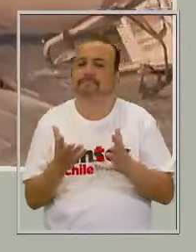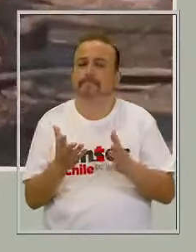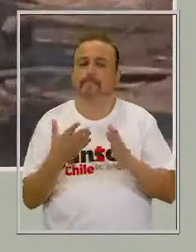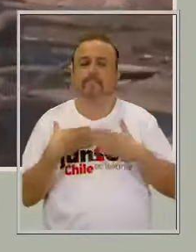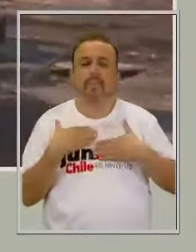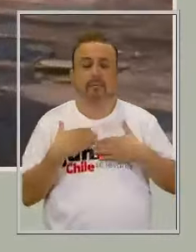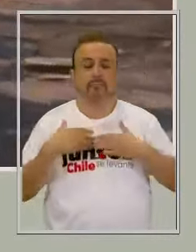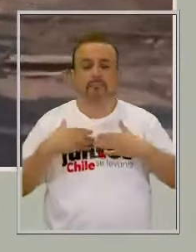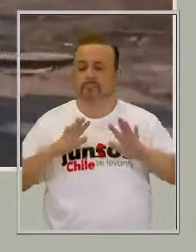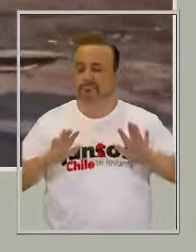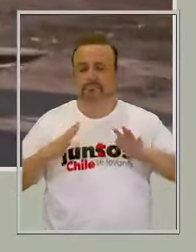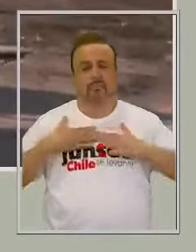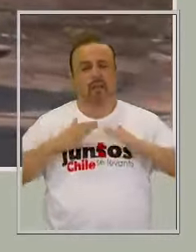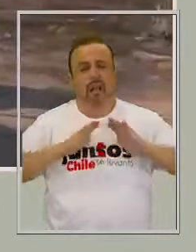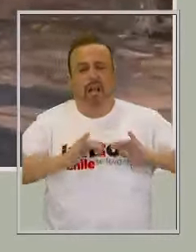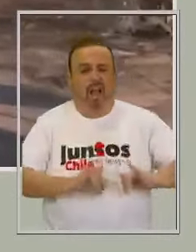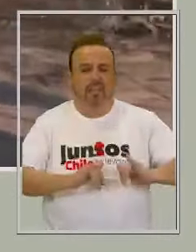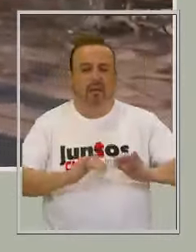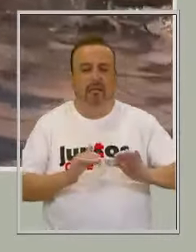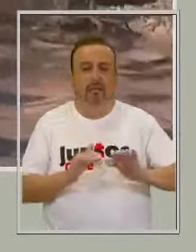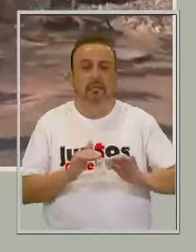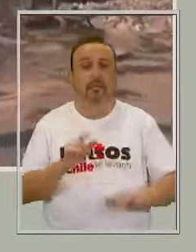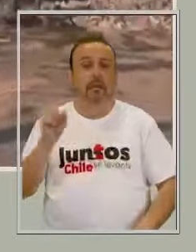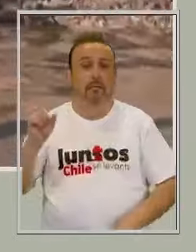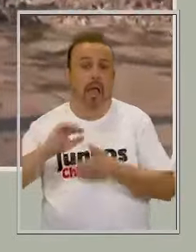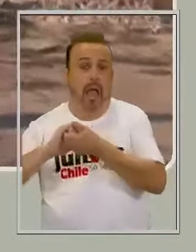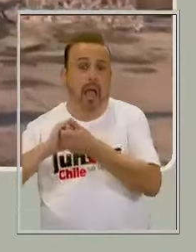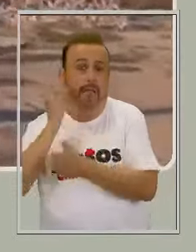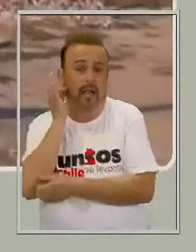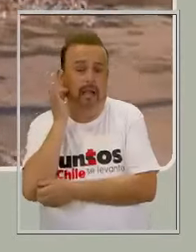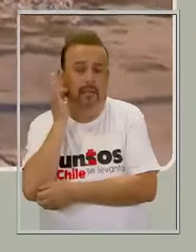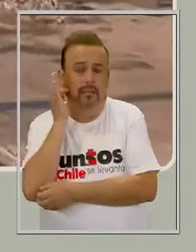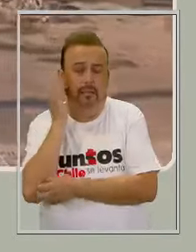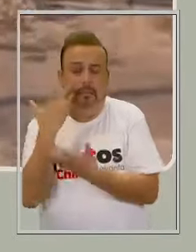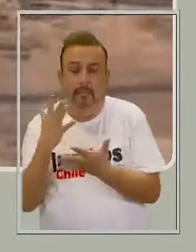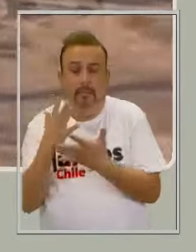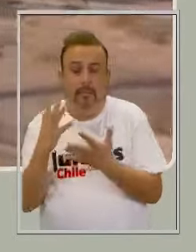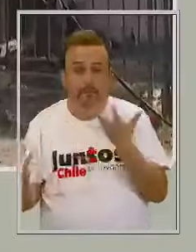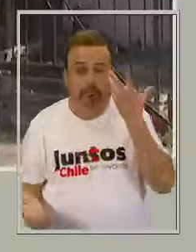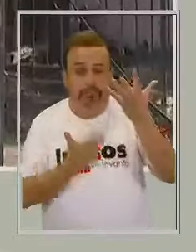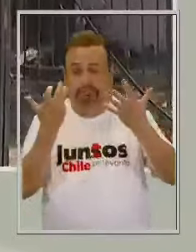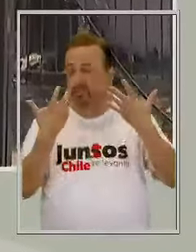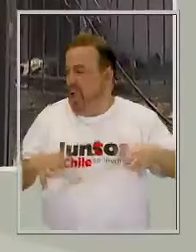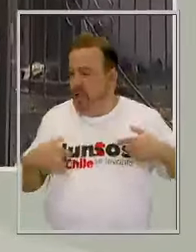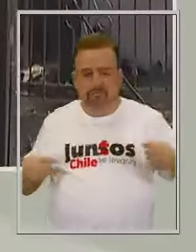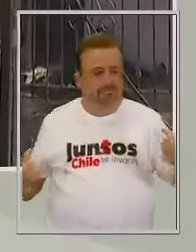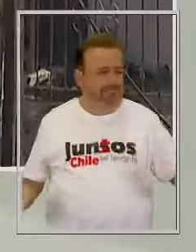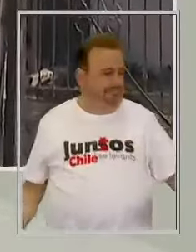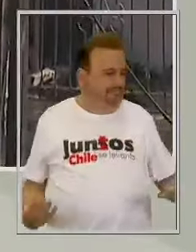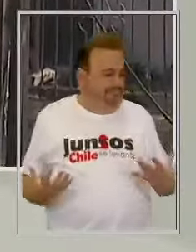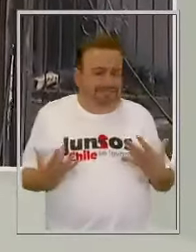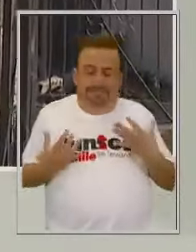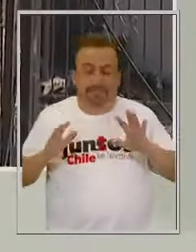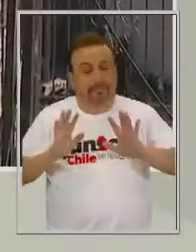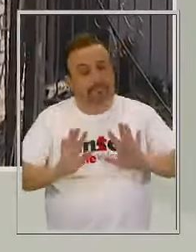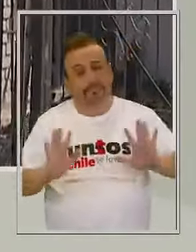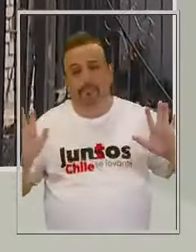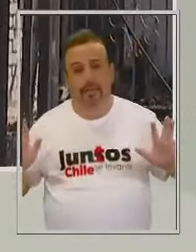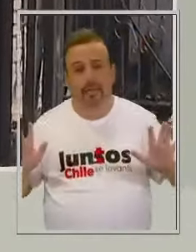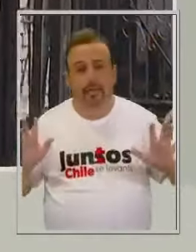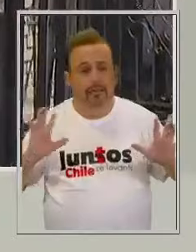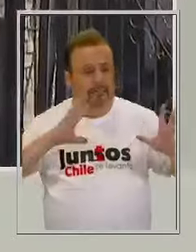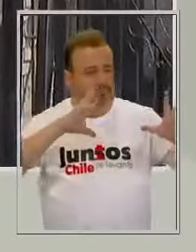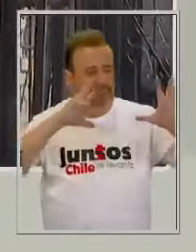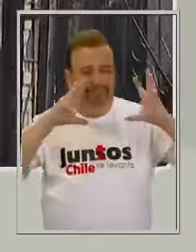No es acá. Y en eso mi amiga me dice, fue todo tan rápido, las llamas están aquí. Y nada, todo